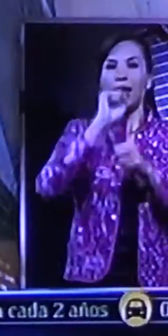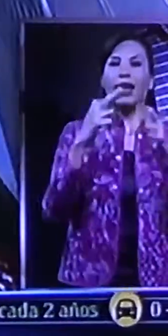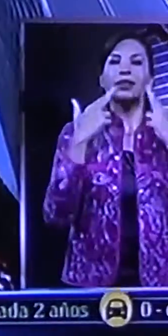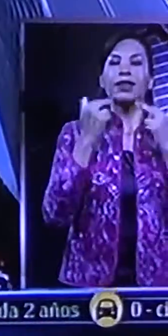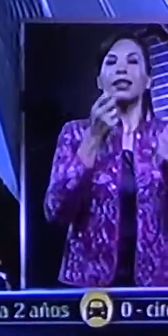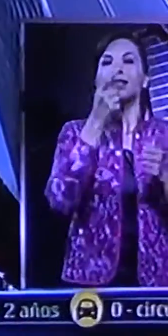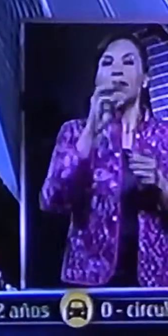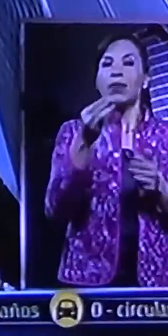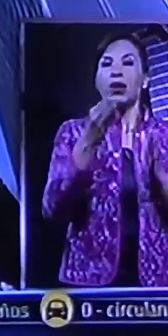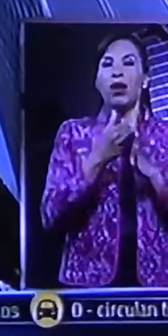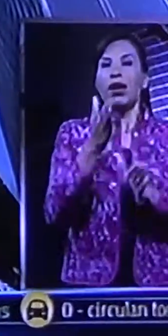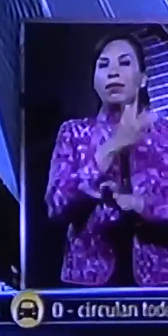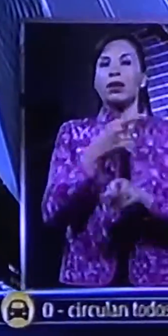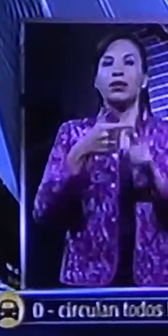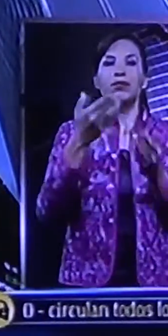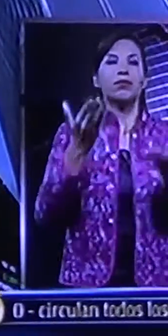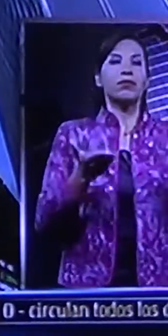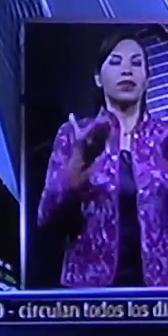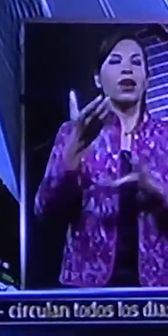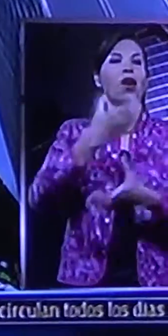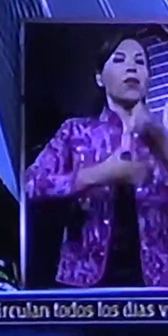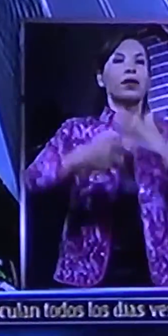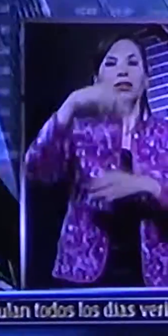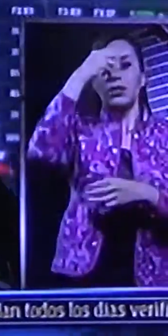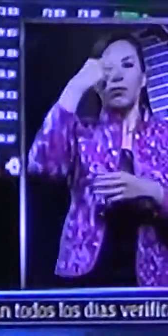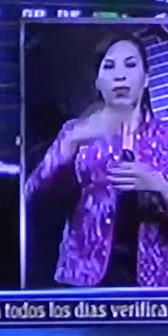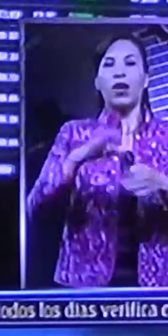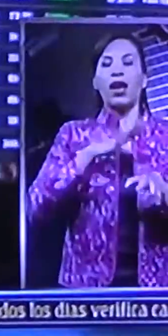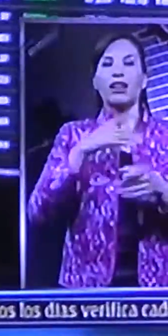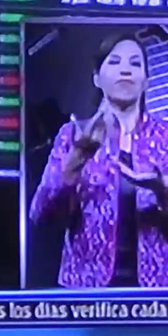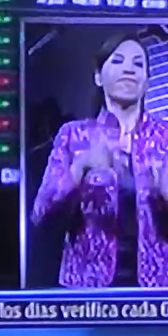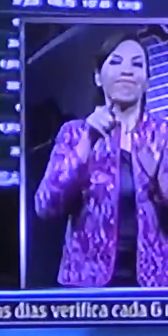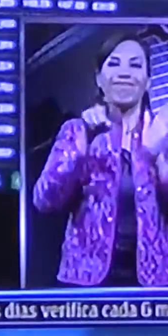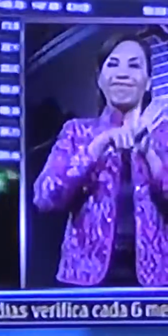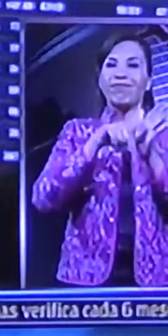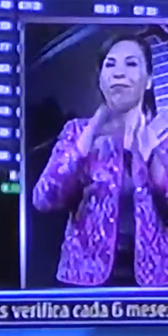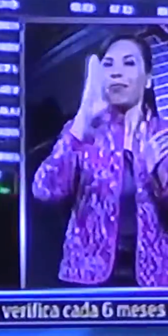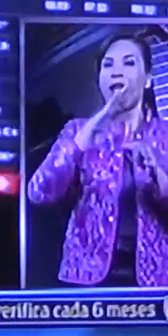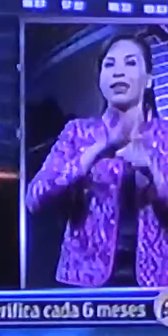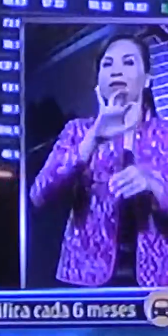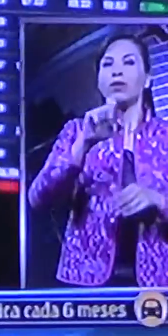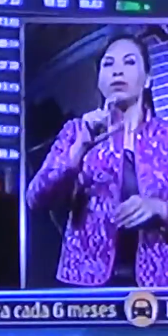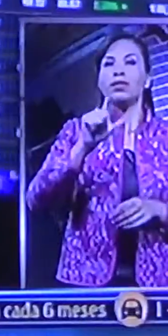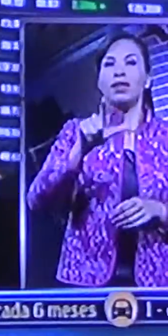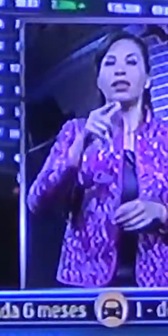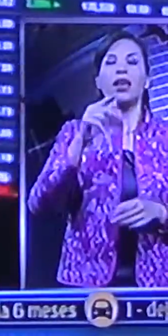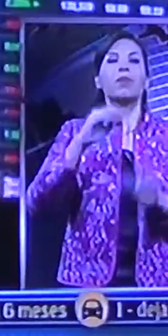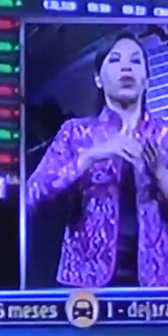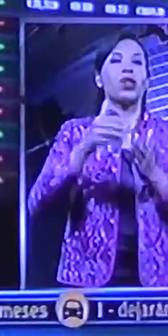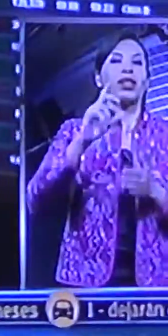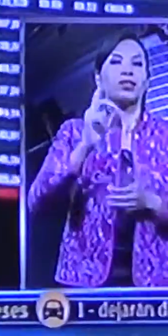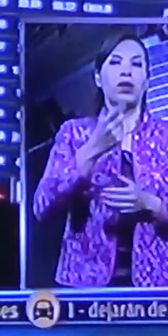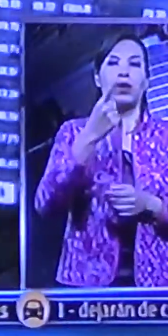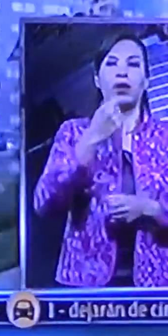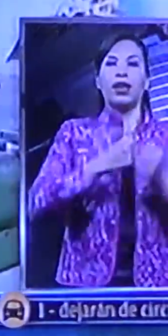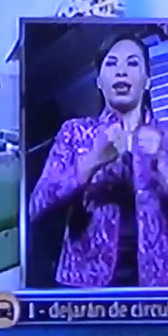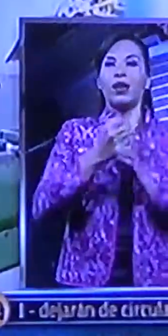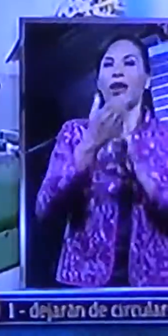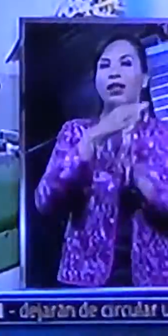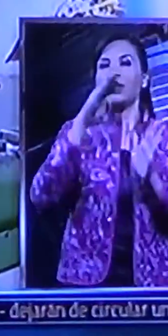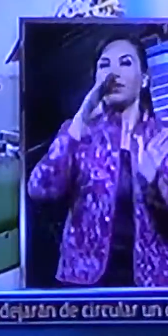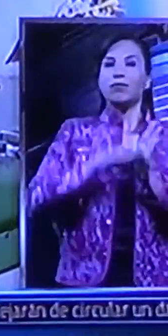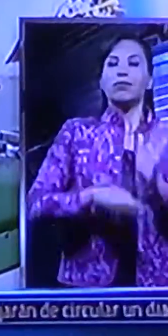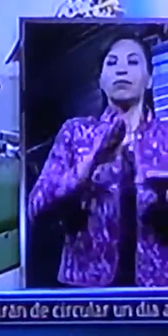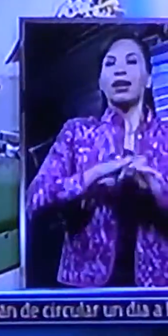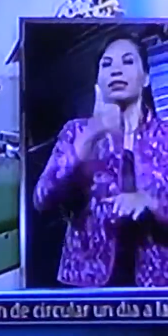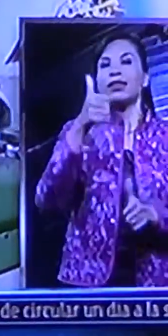reveló que en mayo pasado la balanza comercial de México tuvo un saldo negativo de 527 millones de dólares y en el año el déficit es de más